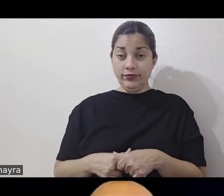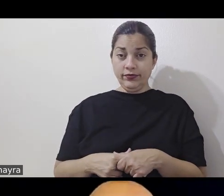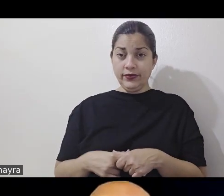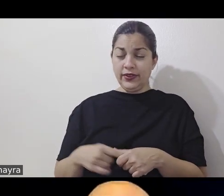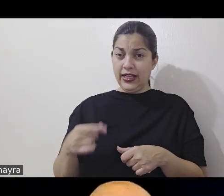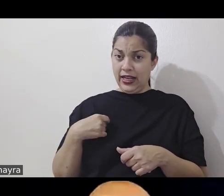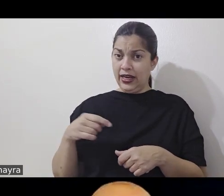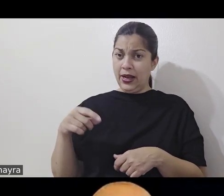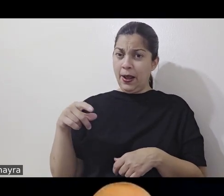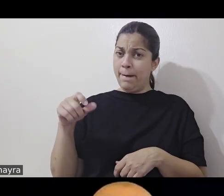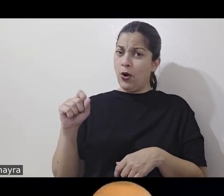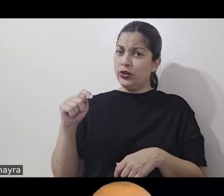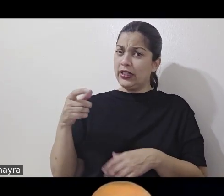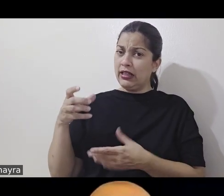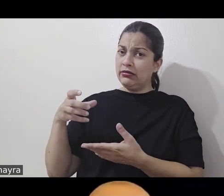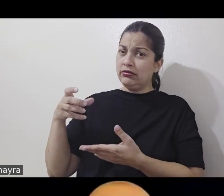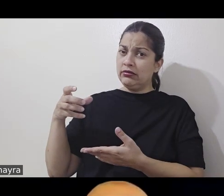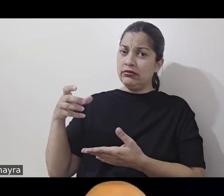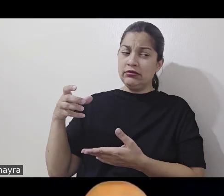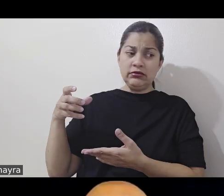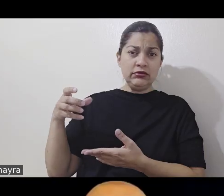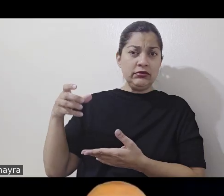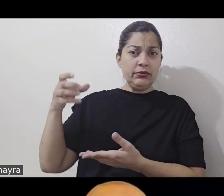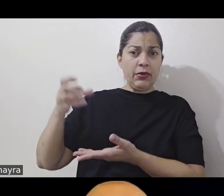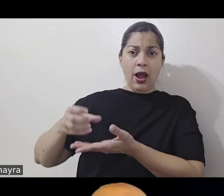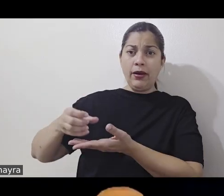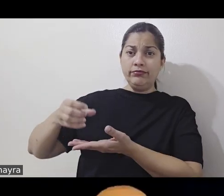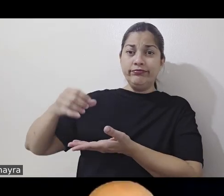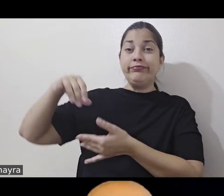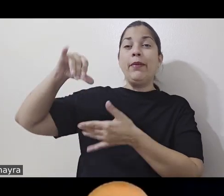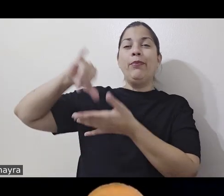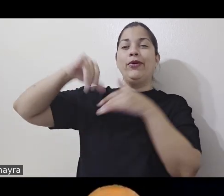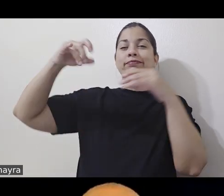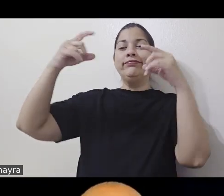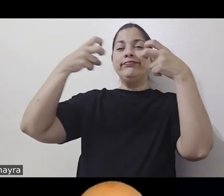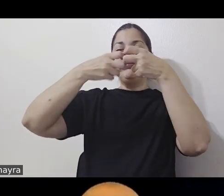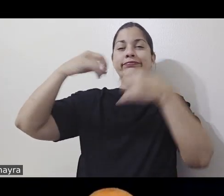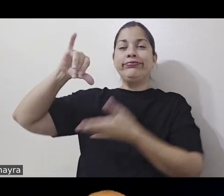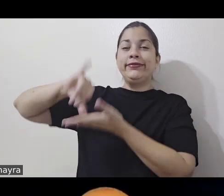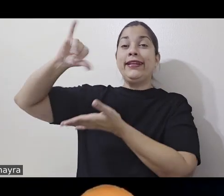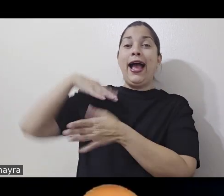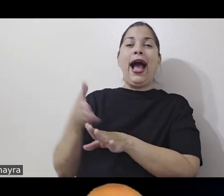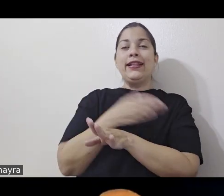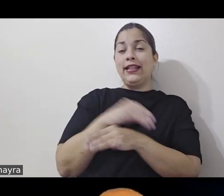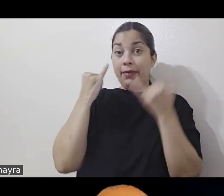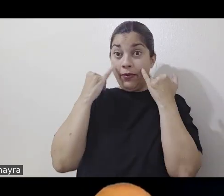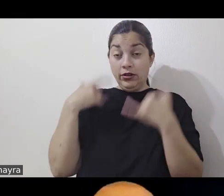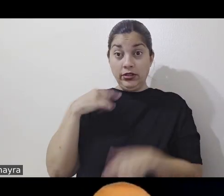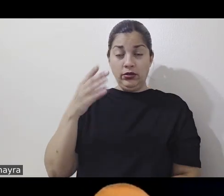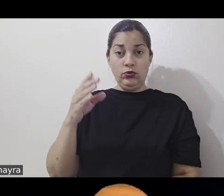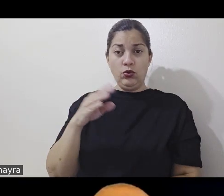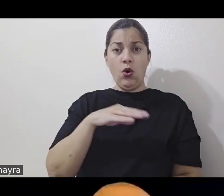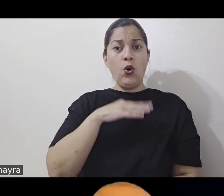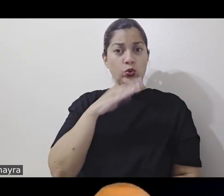del poste fue antes de Bad Bunny. Sí, eso fue antes, porque fue en octubre del